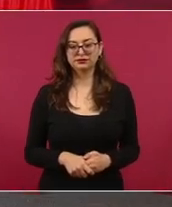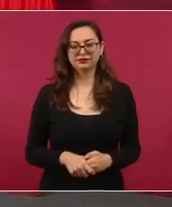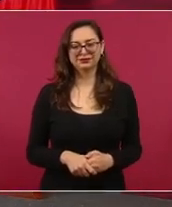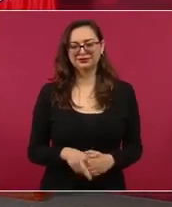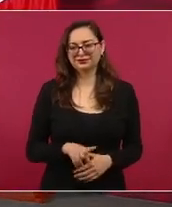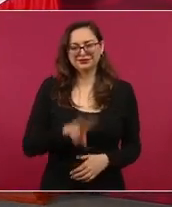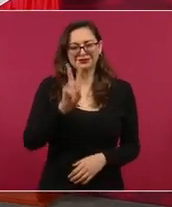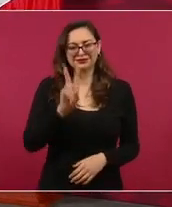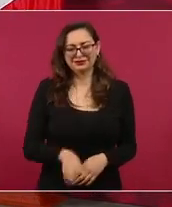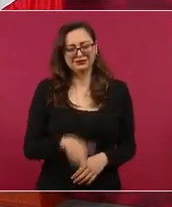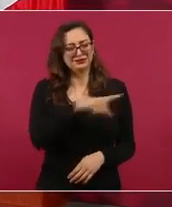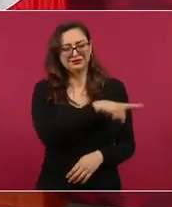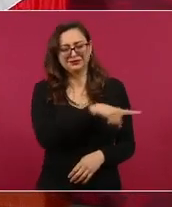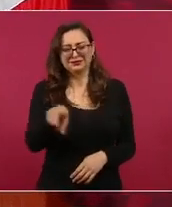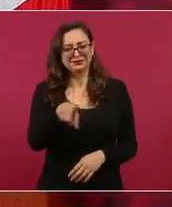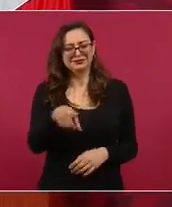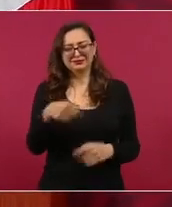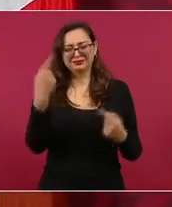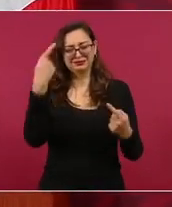incongruencia,